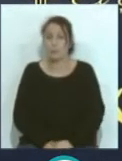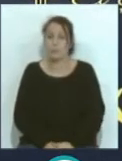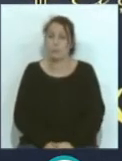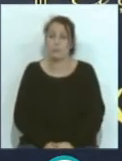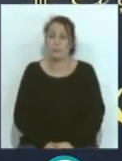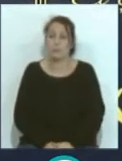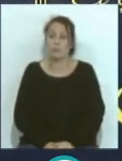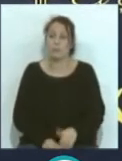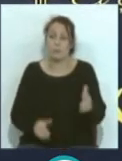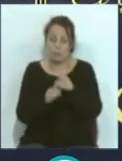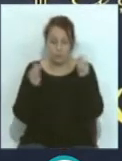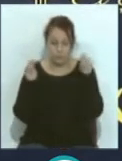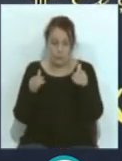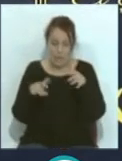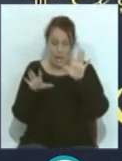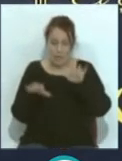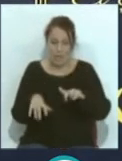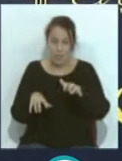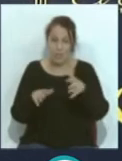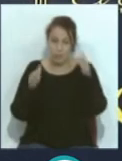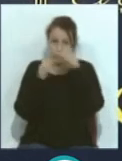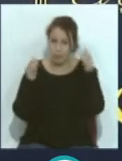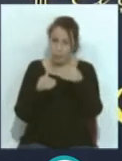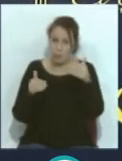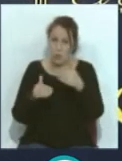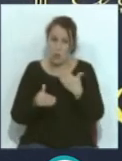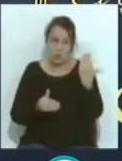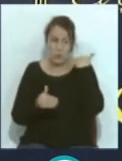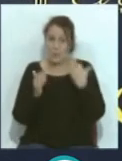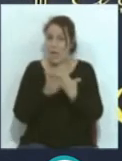Se ha puesto mucho el foco en el Cádiz, se puesto mucho el foco en lo que pasó el otro día.